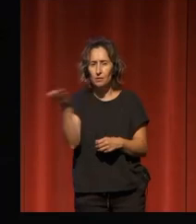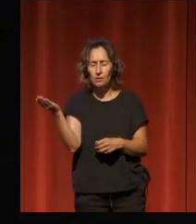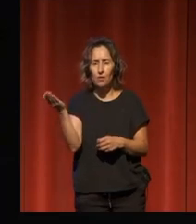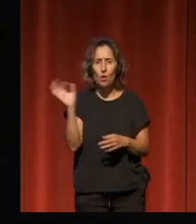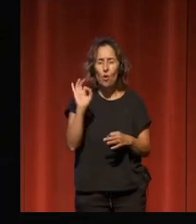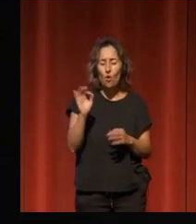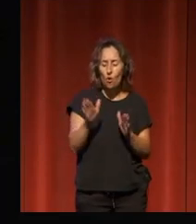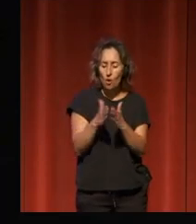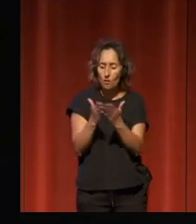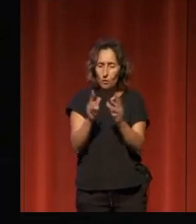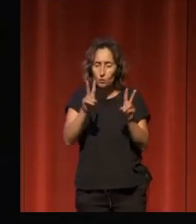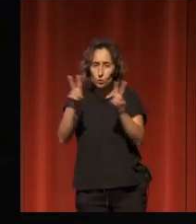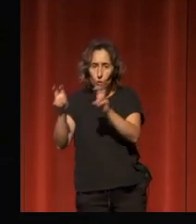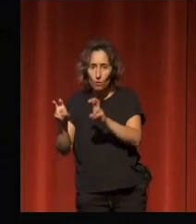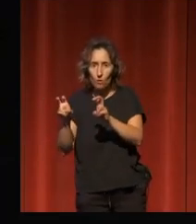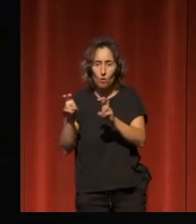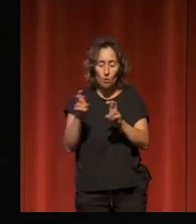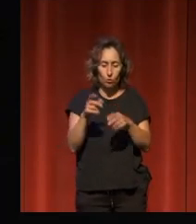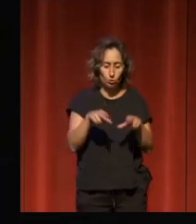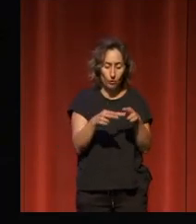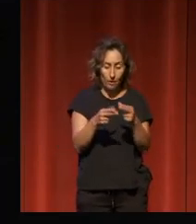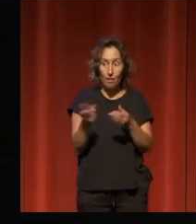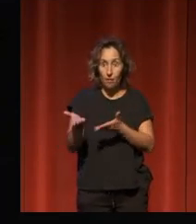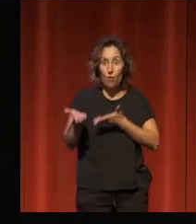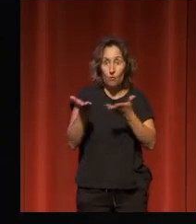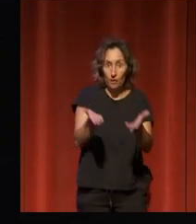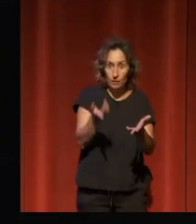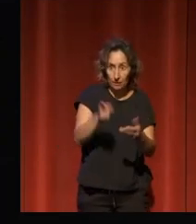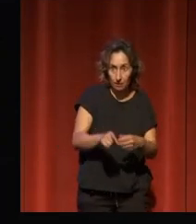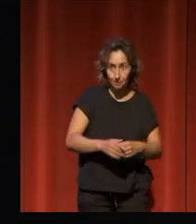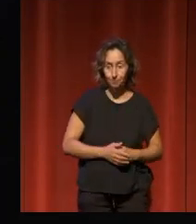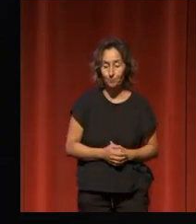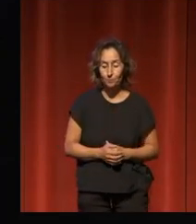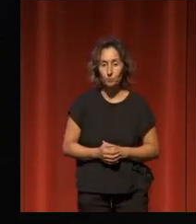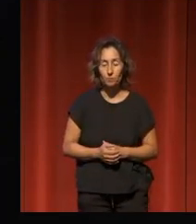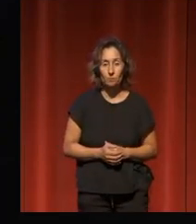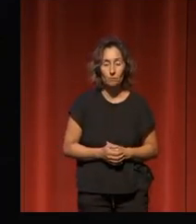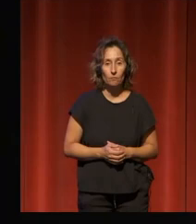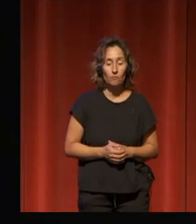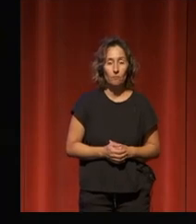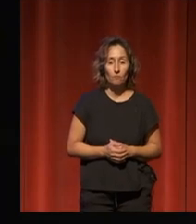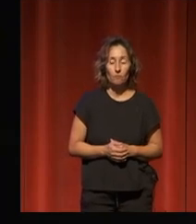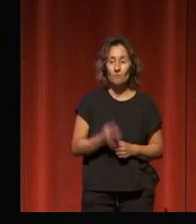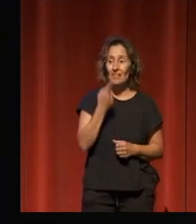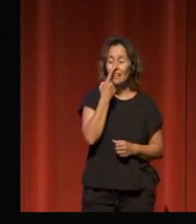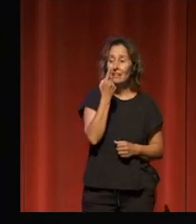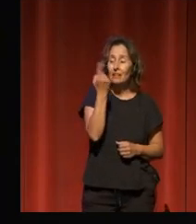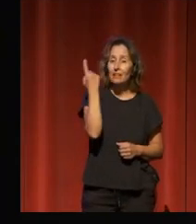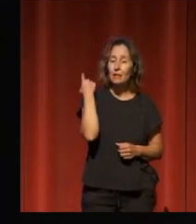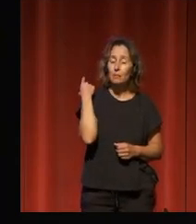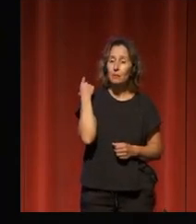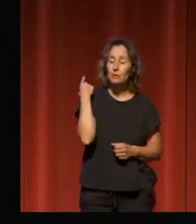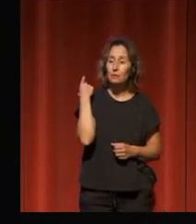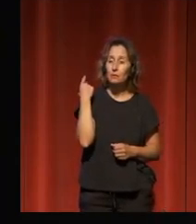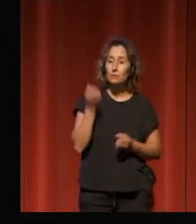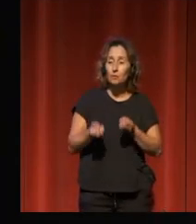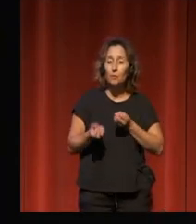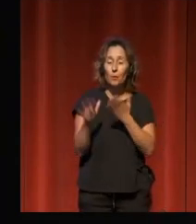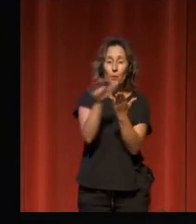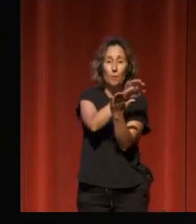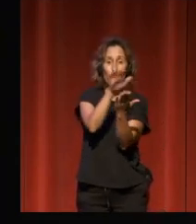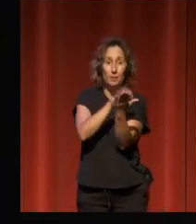creaciones y contenidos Al conjunto de la ciudadanía el año pasado se actualizó el manifiesto